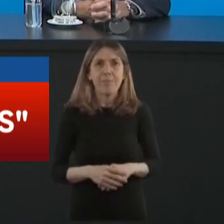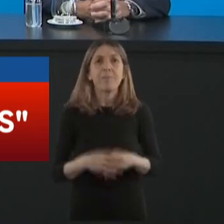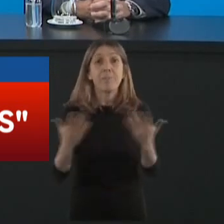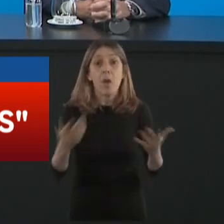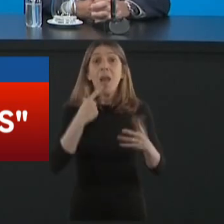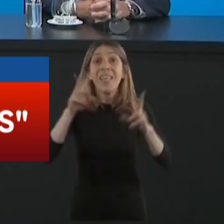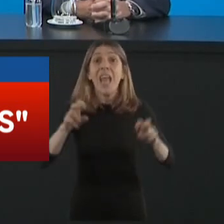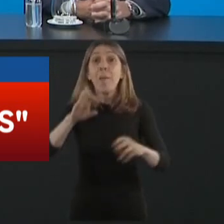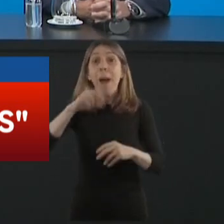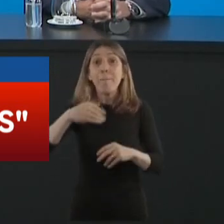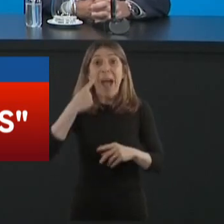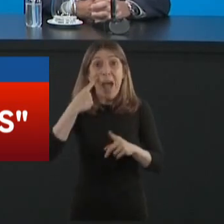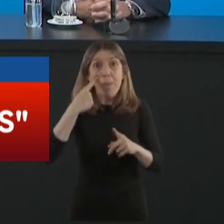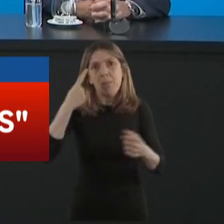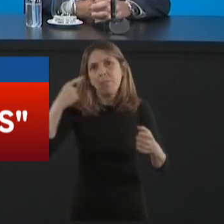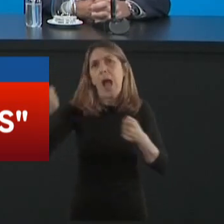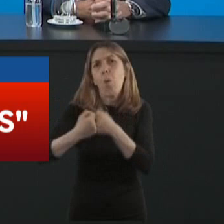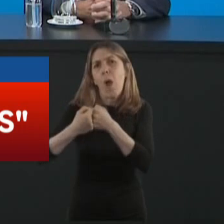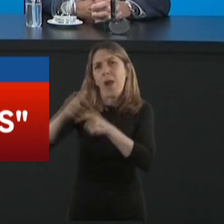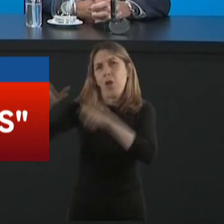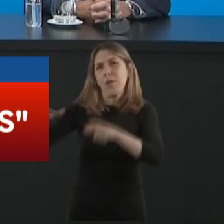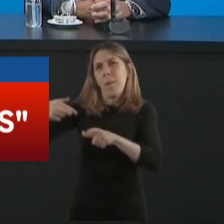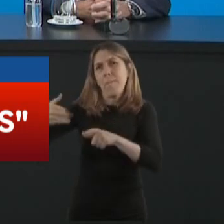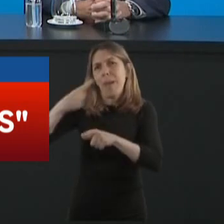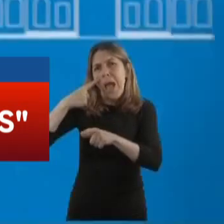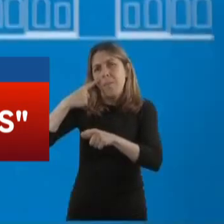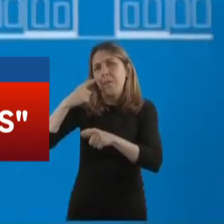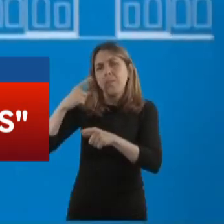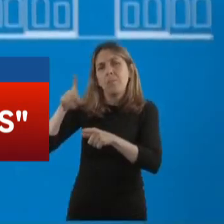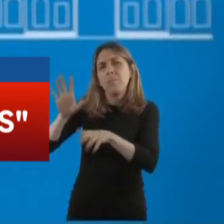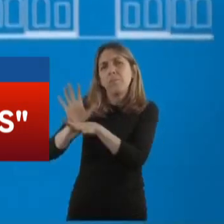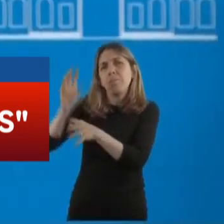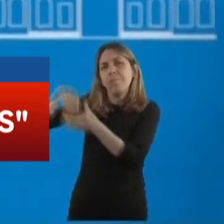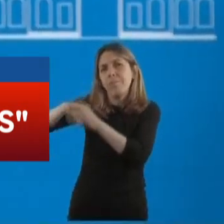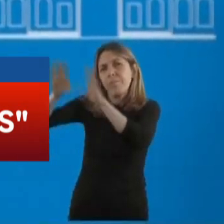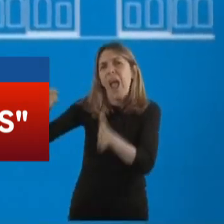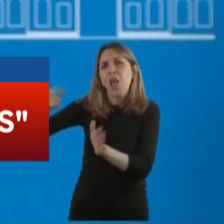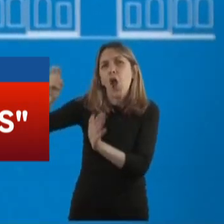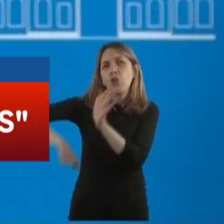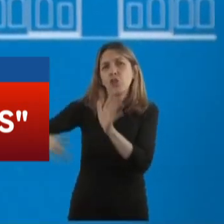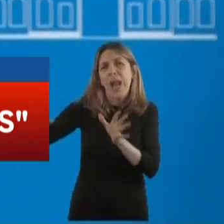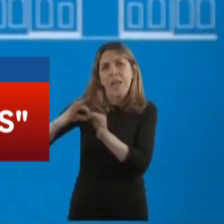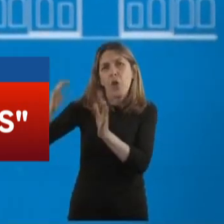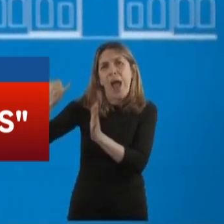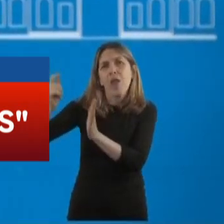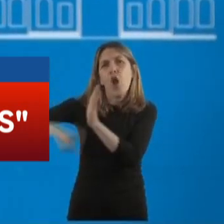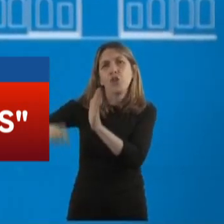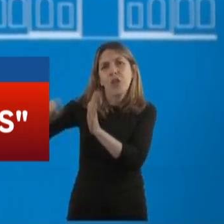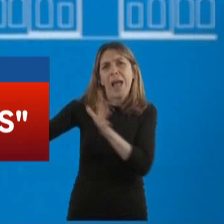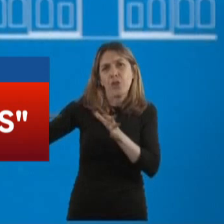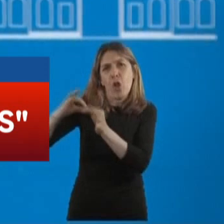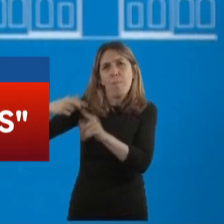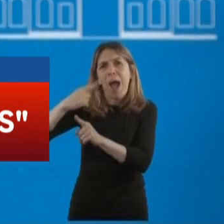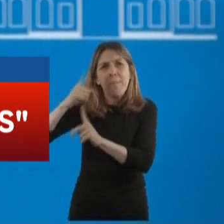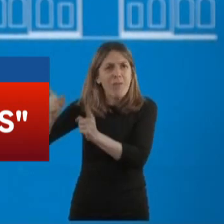En relación a PAMI, el acuerdo con PAMI es particular de PAMI, tiene sus contratos, tiene su contrato vigente, así que